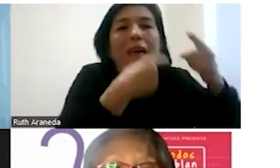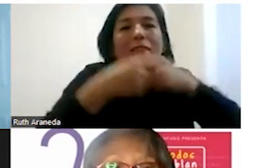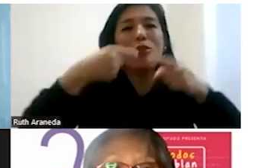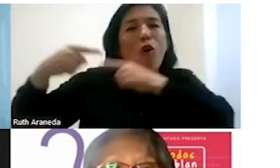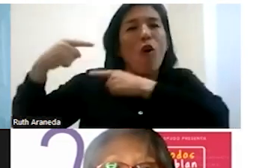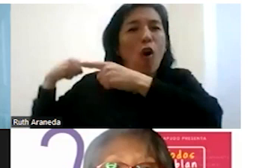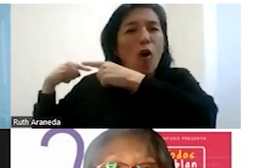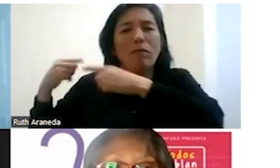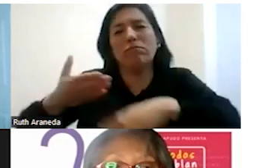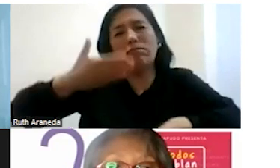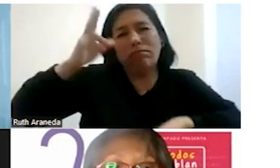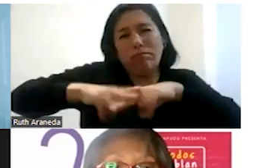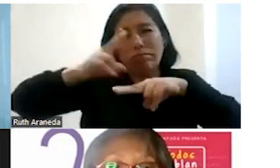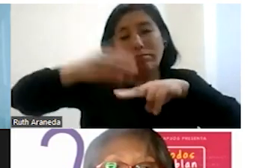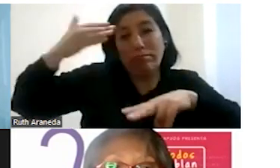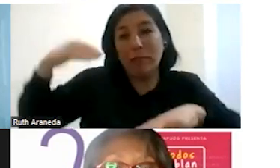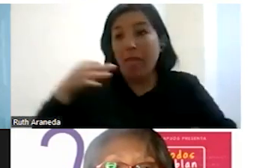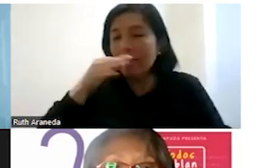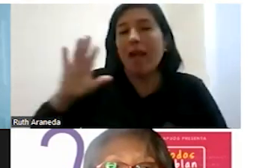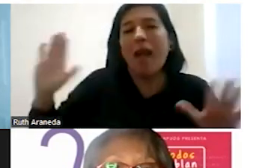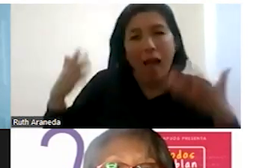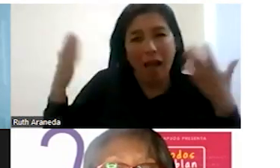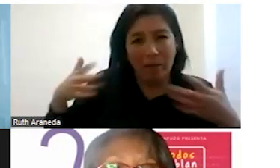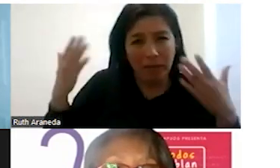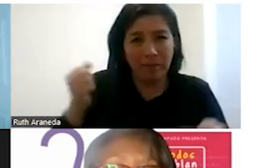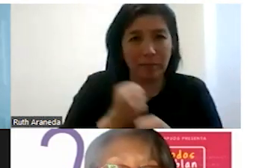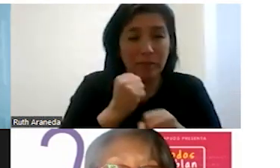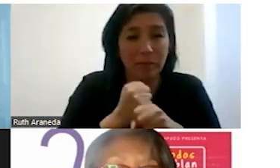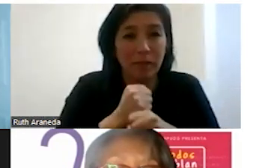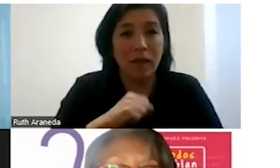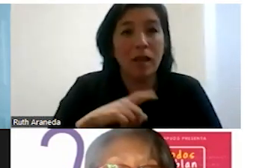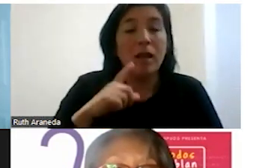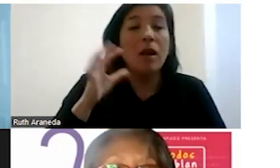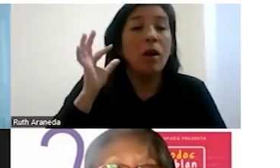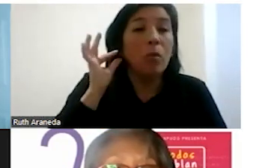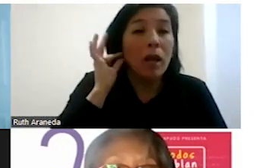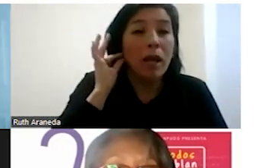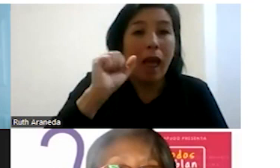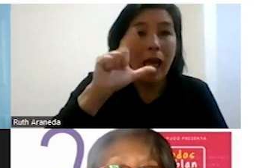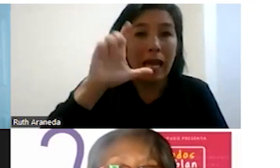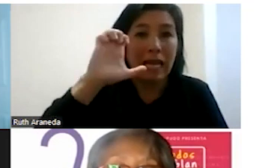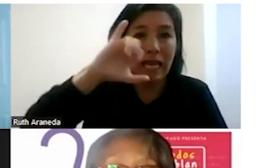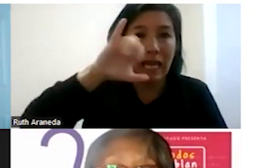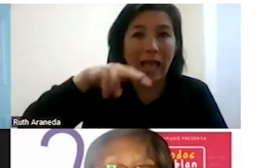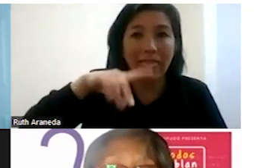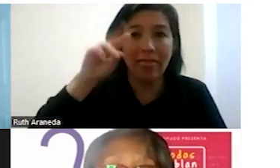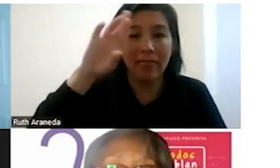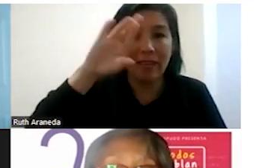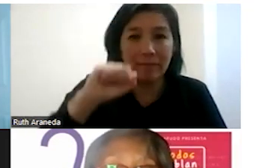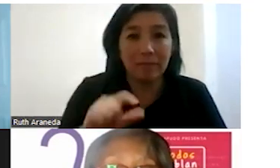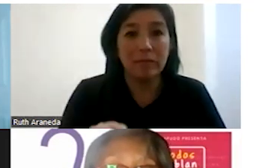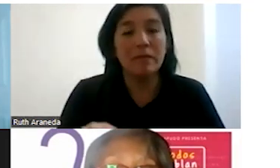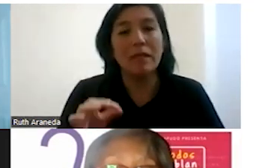prehistoria. Así es que ánimo ahí en ese trabajo. Está Alejandra Geldes. quiere hacer una pregunta. Alejandra, para que vayamos